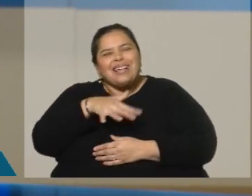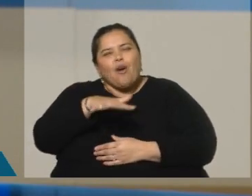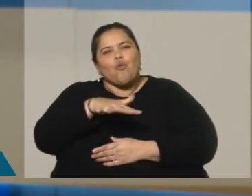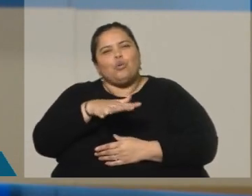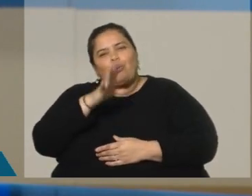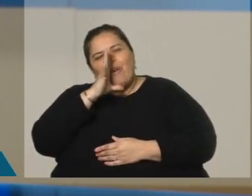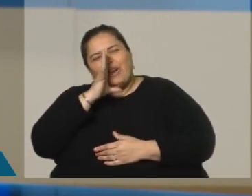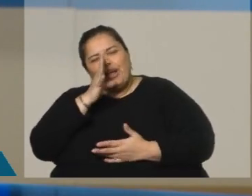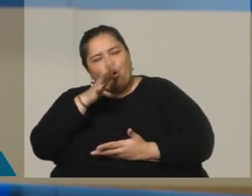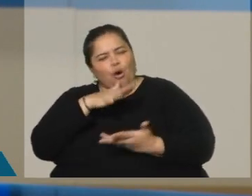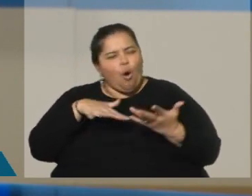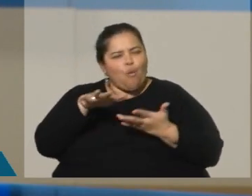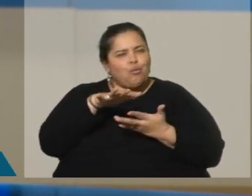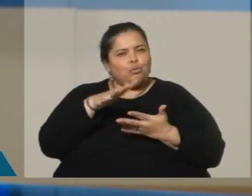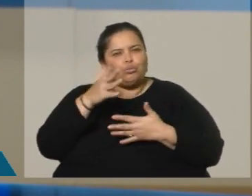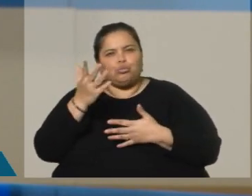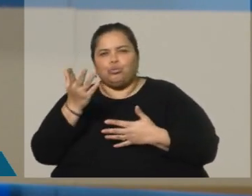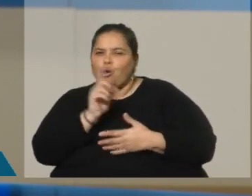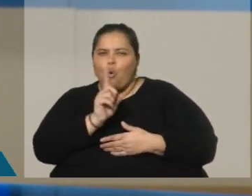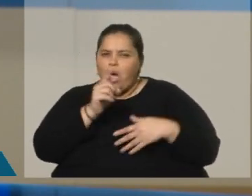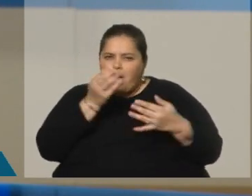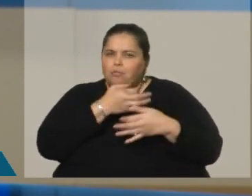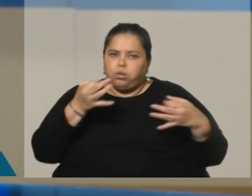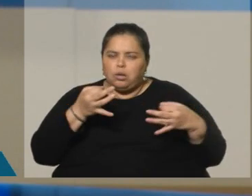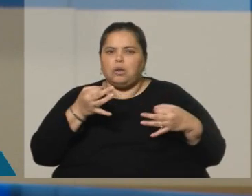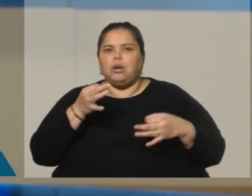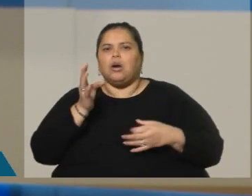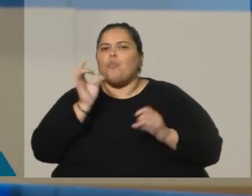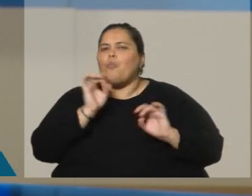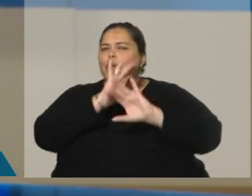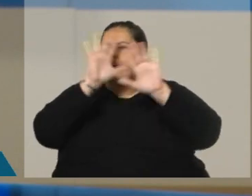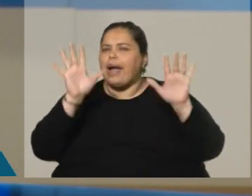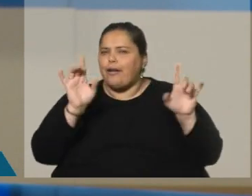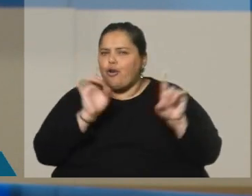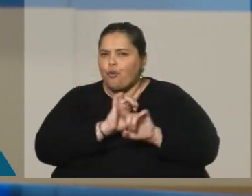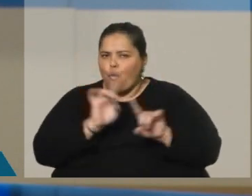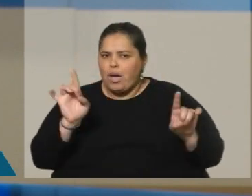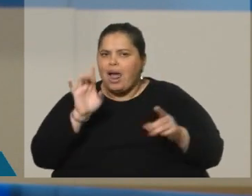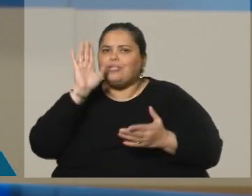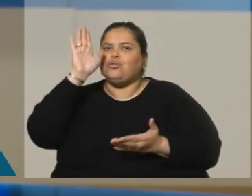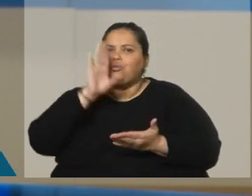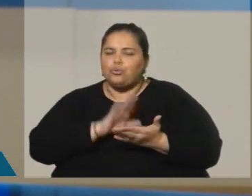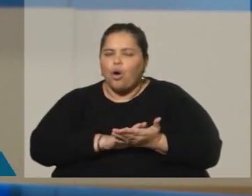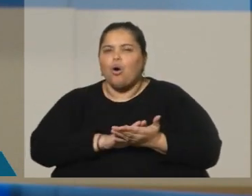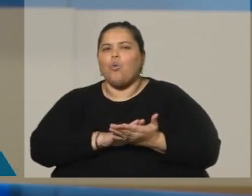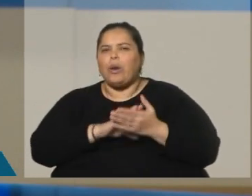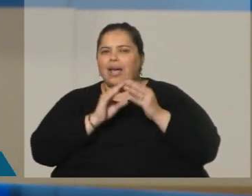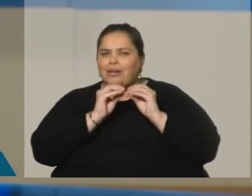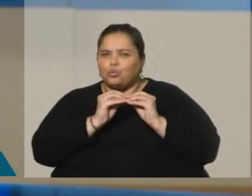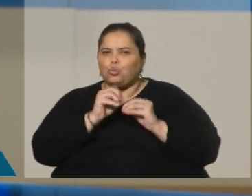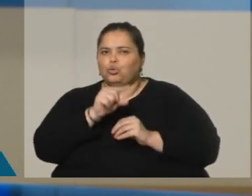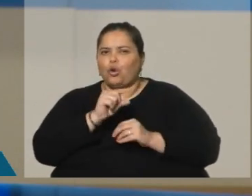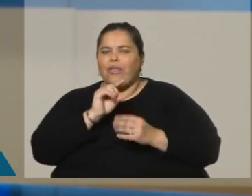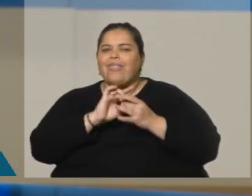por lo menos no una posición absolutamente Clara con relación al tema de la de la Democracia